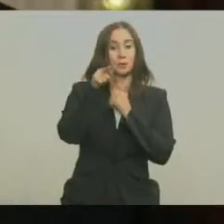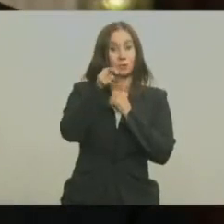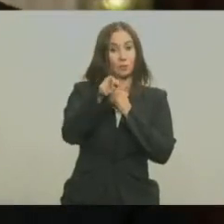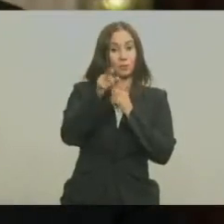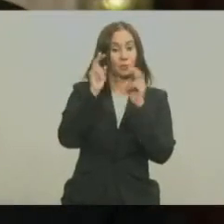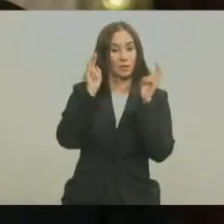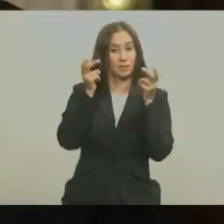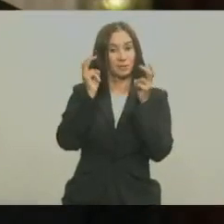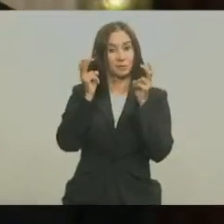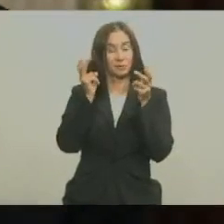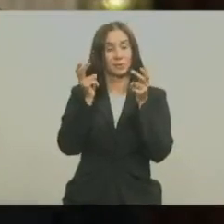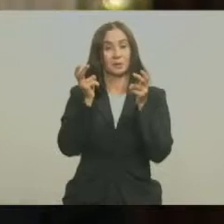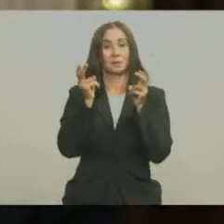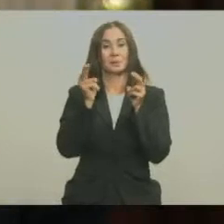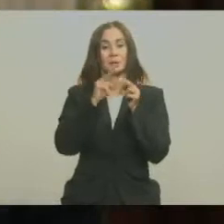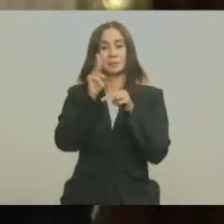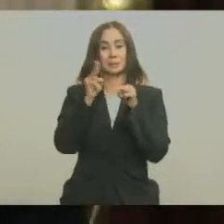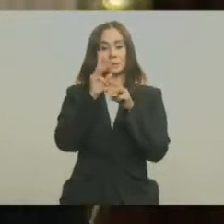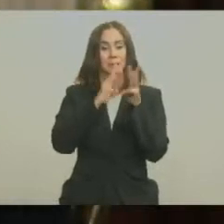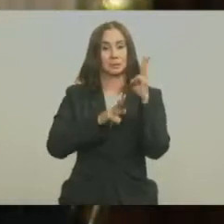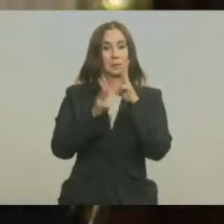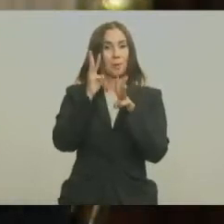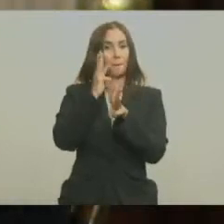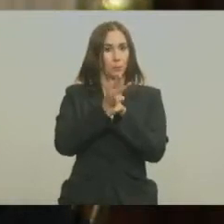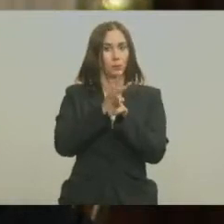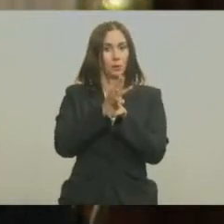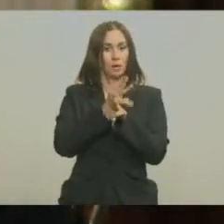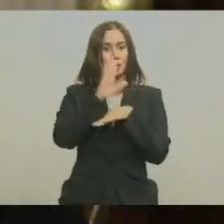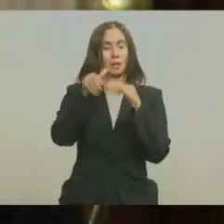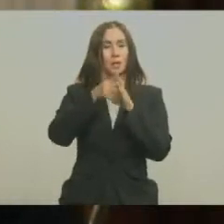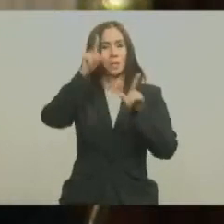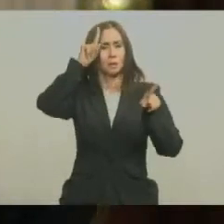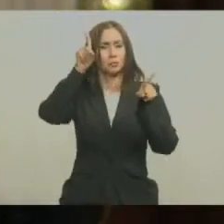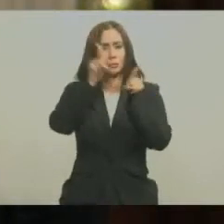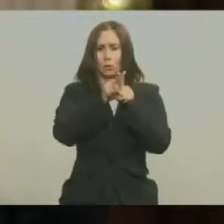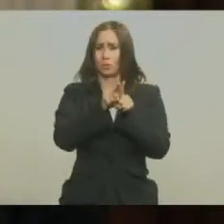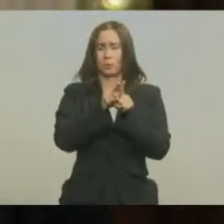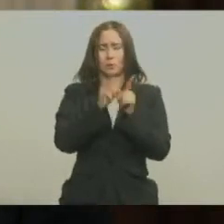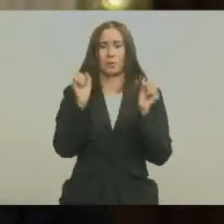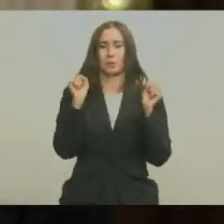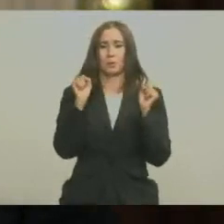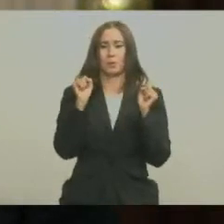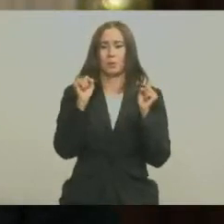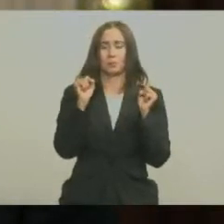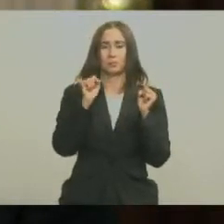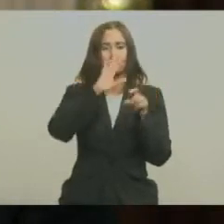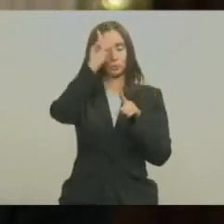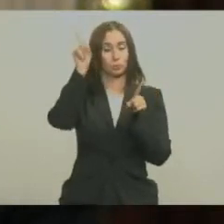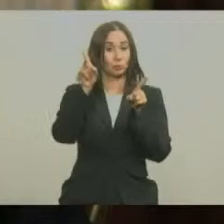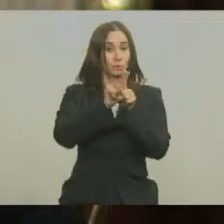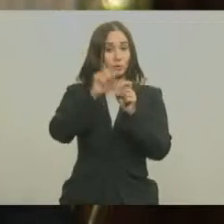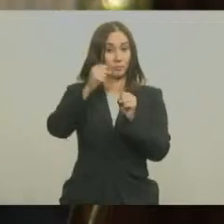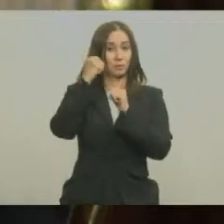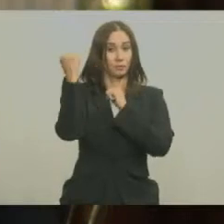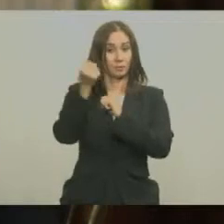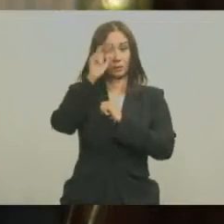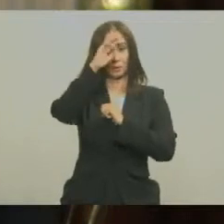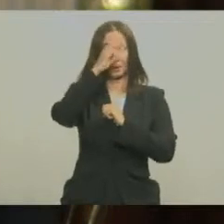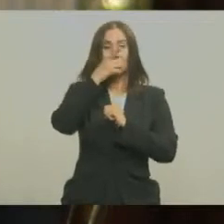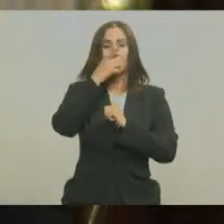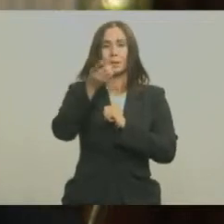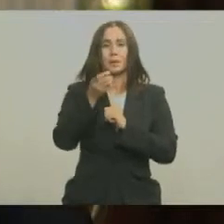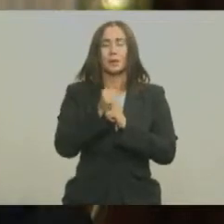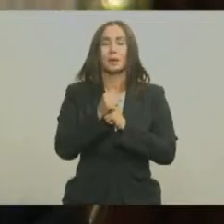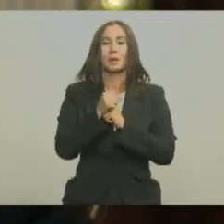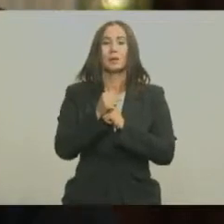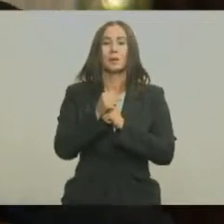de nación, donde estamos de acuerdo todas las fuerzas políticas de la República Dominicana,